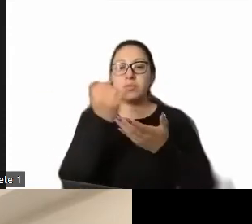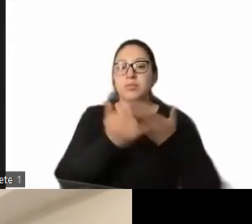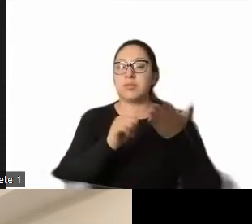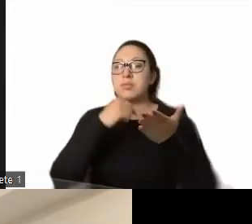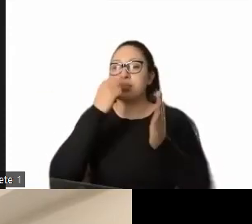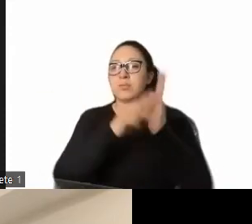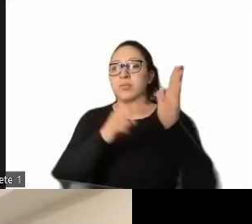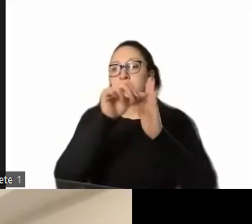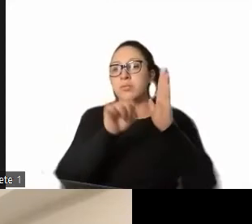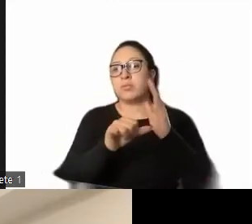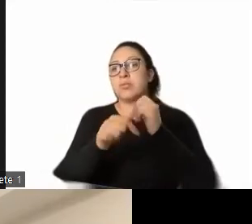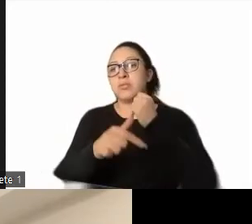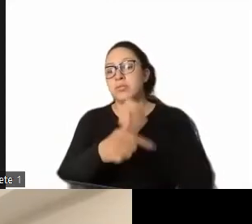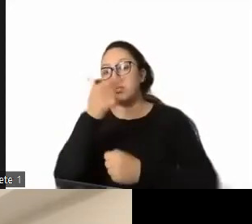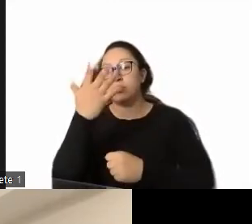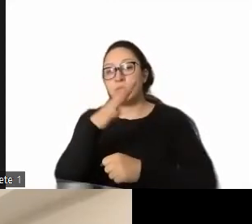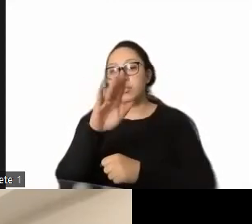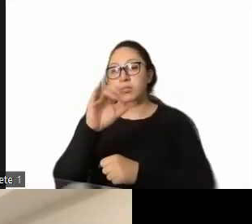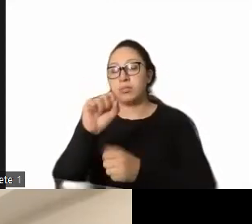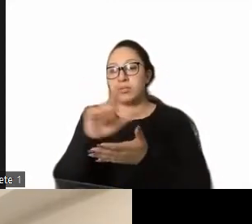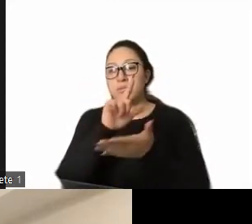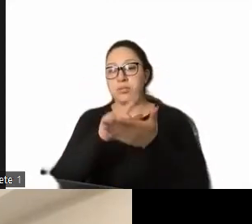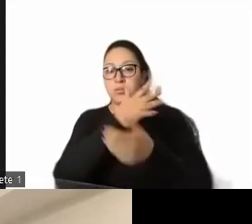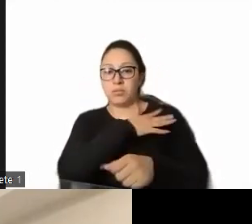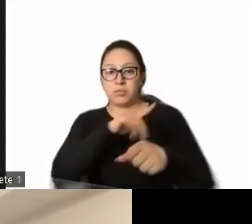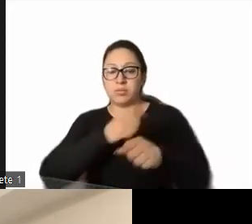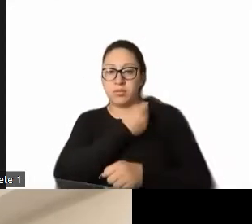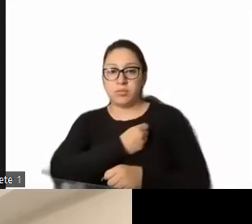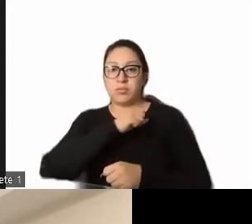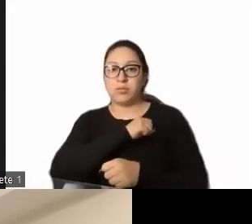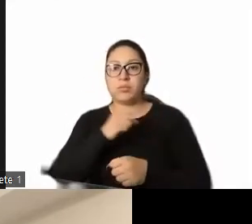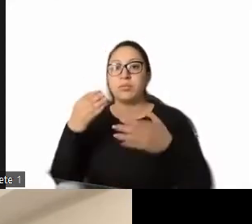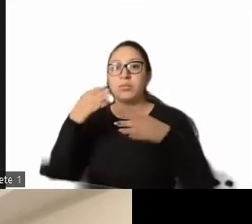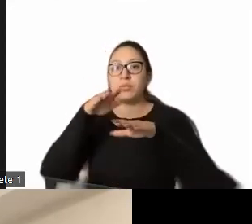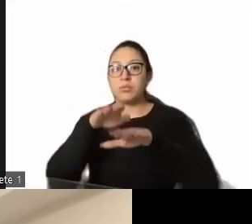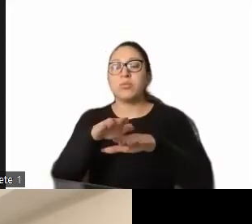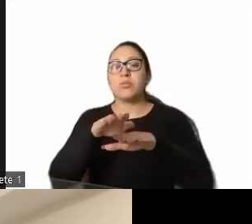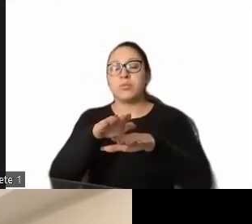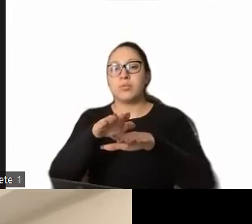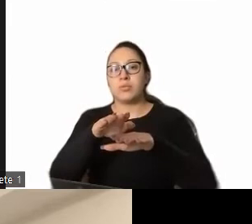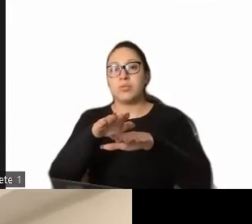10 bis de la Ley General de la Salud sobre la objeción